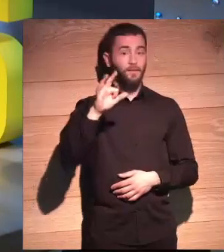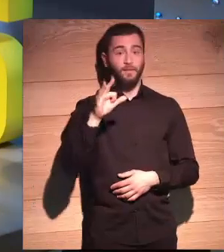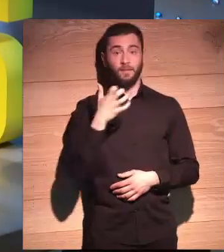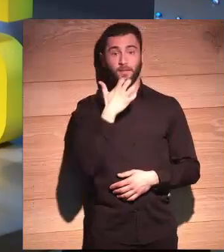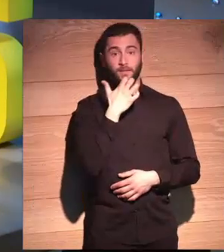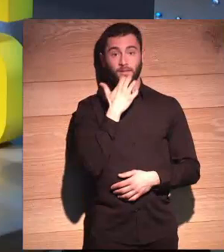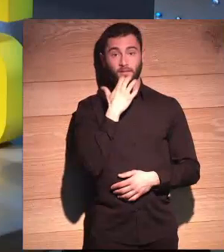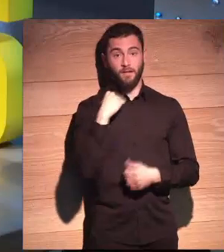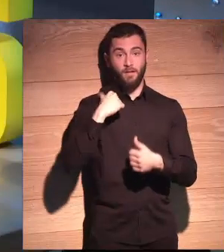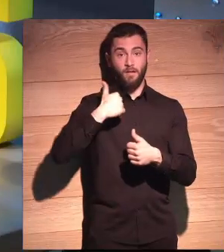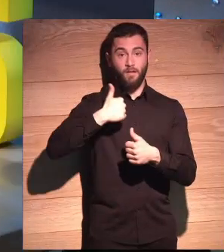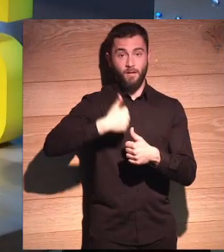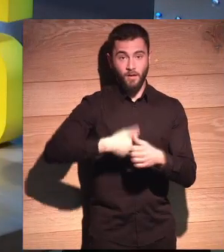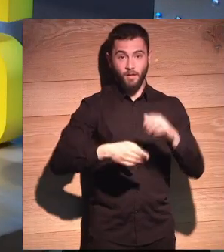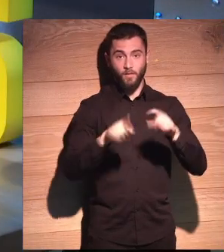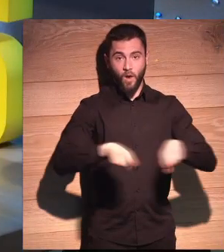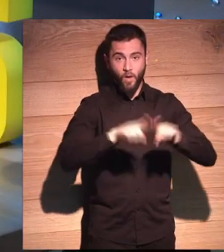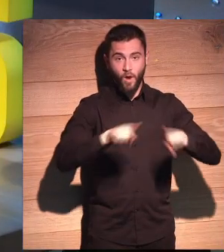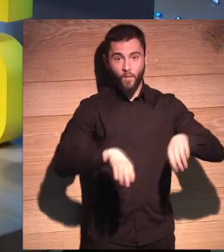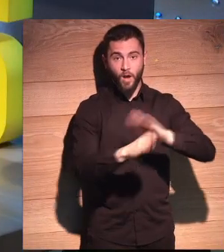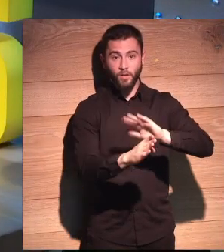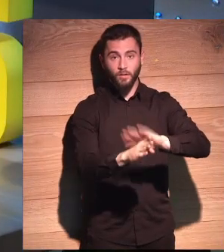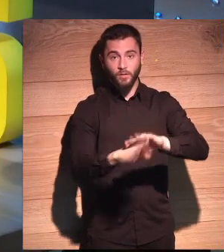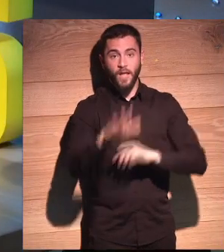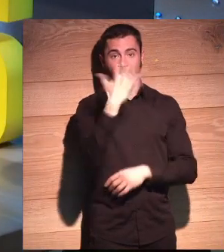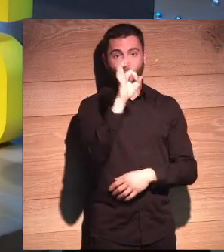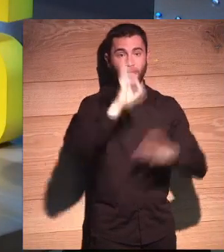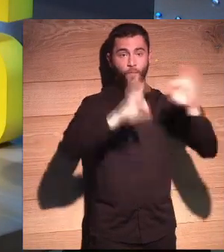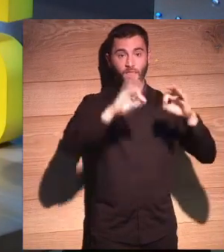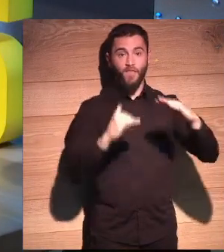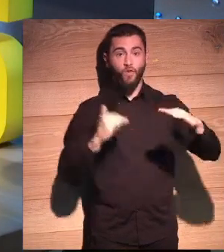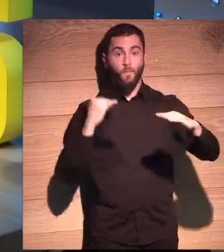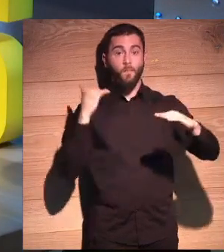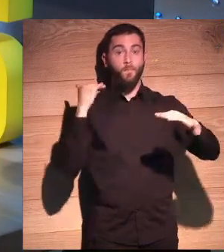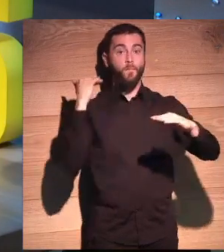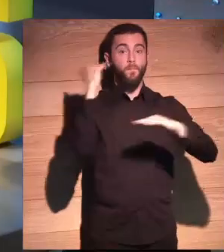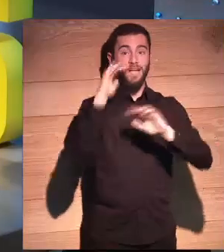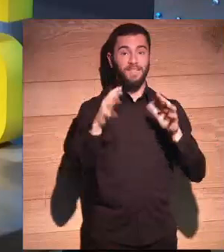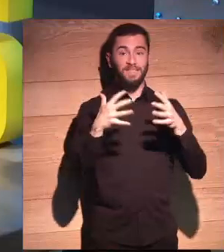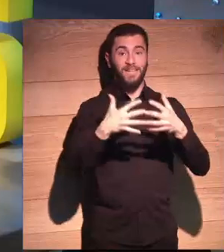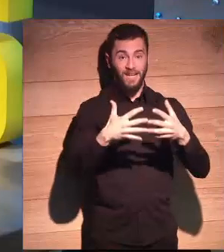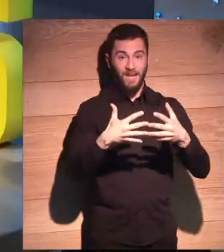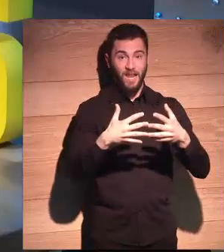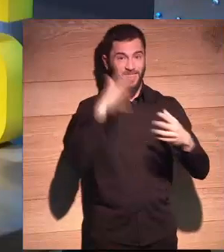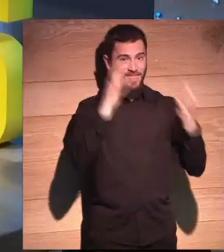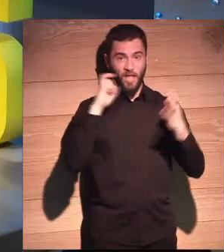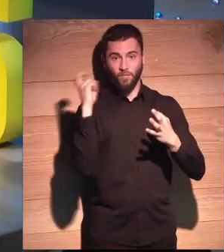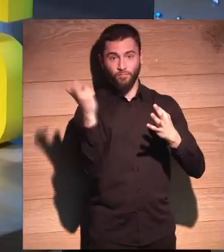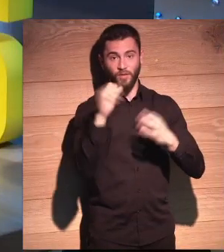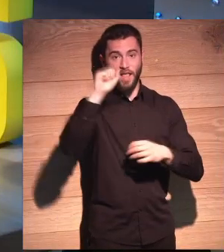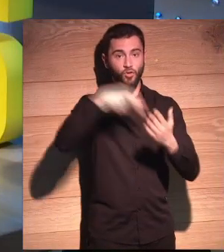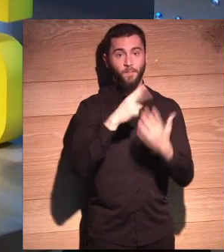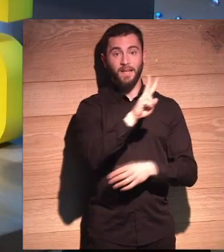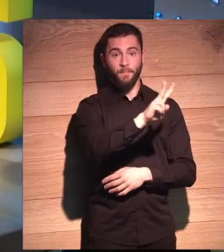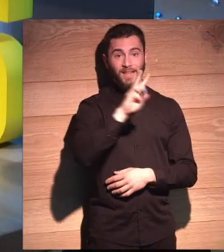hasta ahora, aproximadamente más del 50% del tráfico en Internet en el 2023